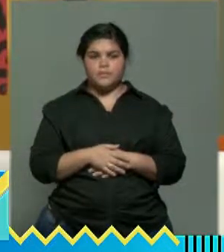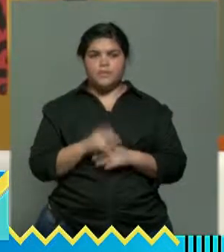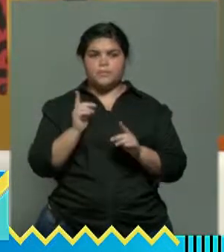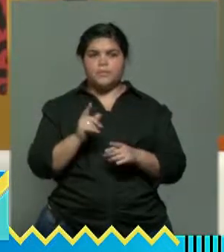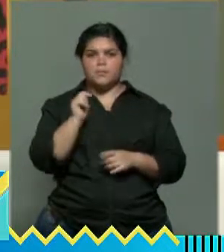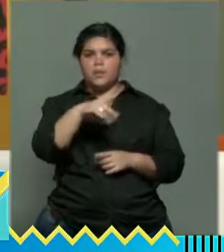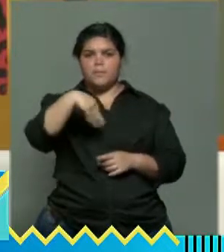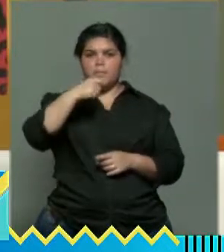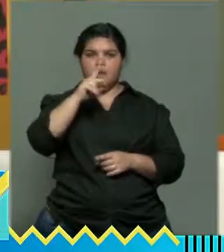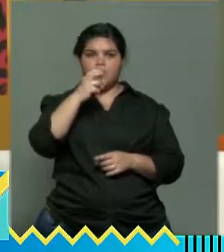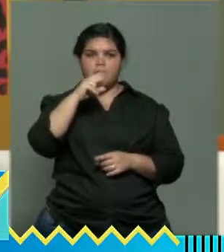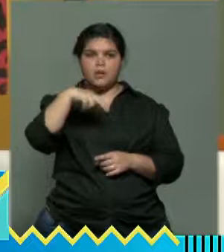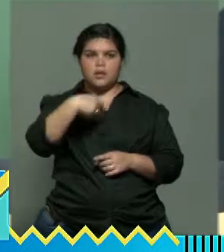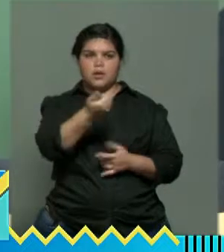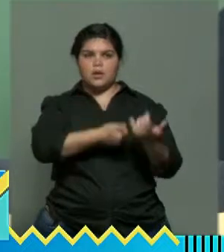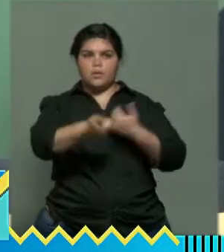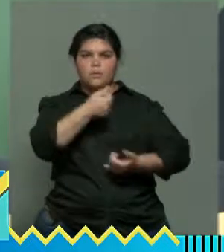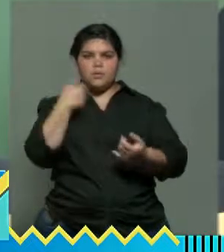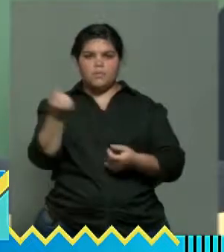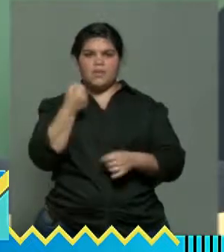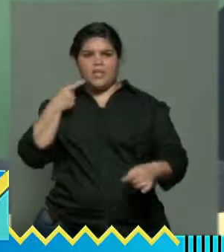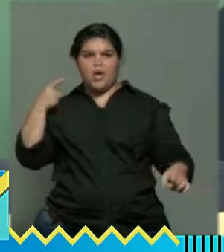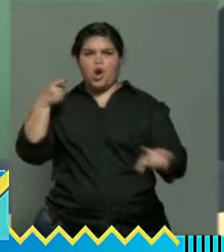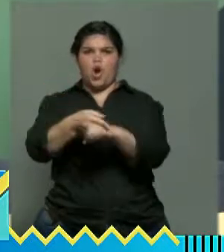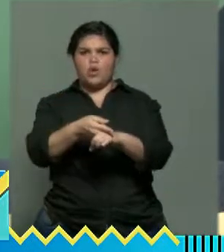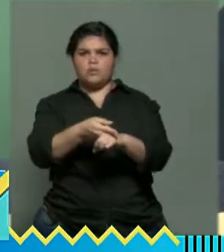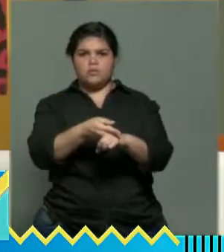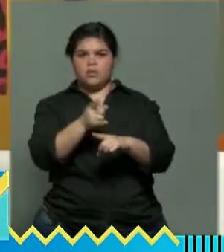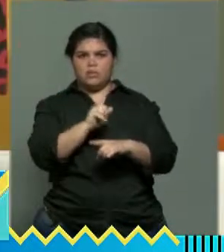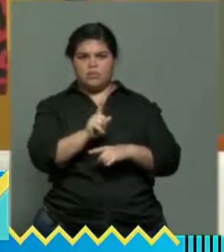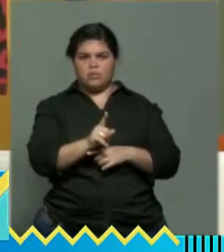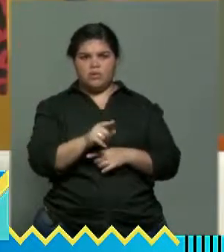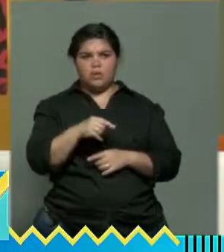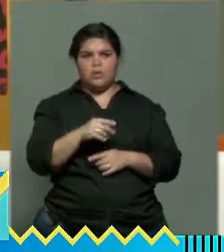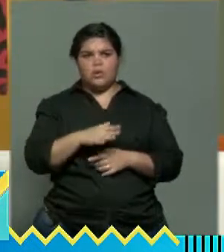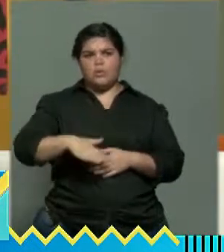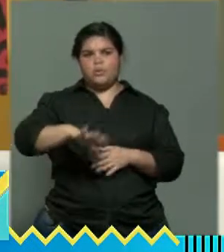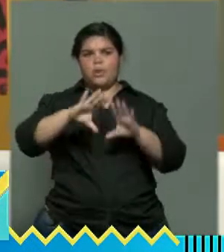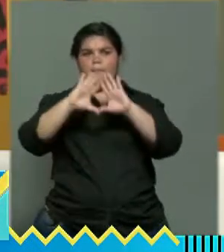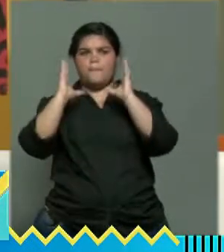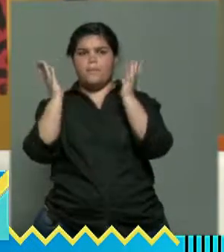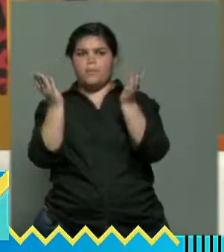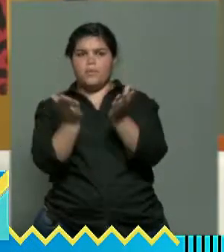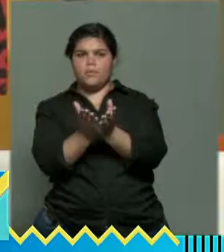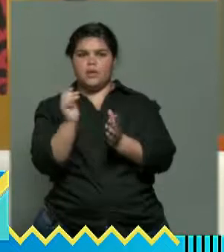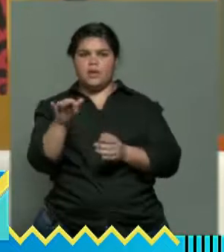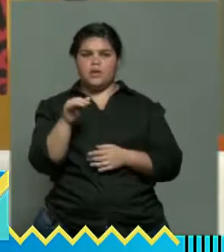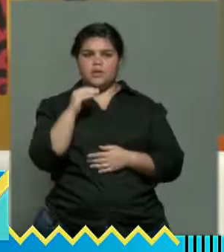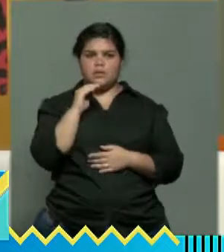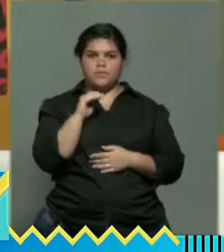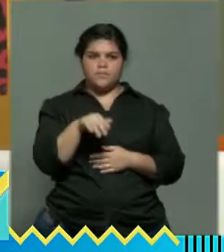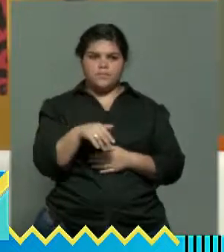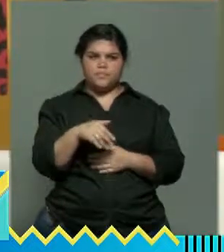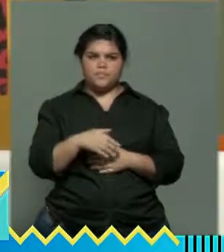más profundos que la coyuntura del ataque y encontrar un bienestar. La mayoría de los lugares del mundo donde hay vitivinicultura, vos ves un bienestar